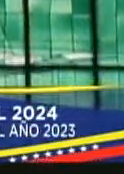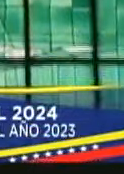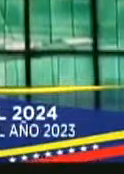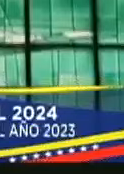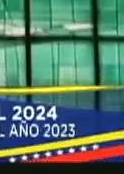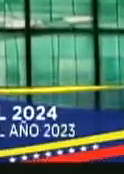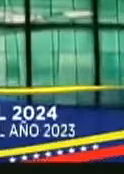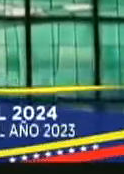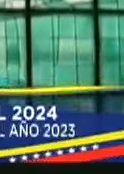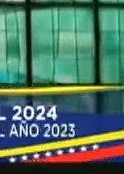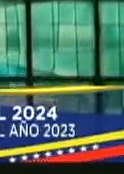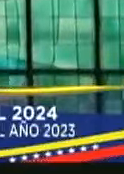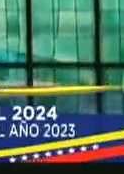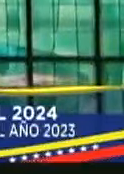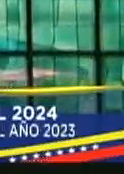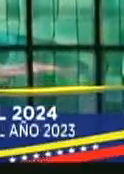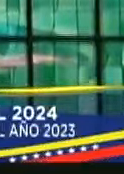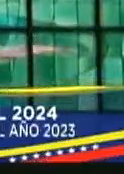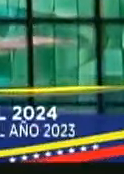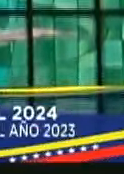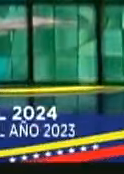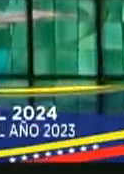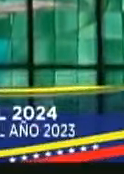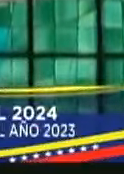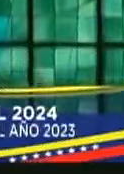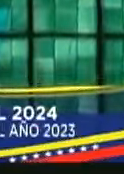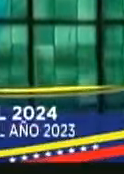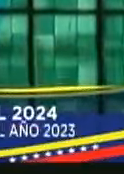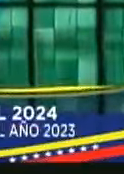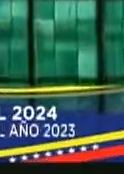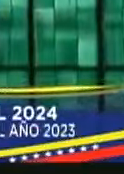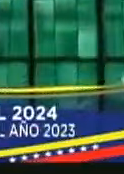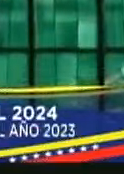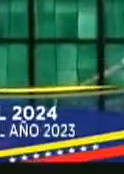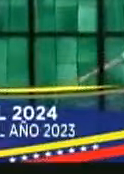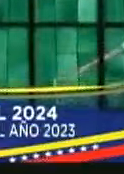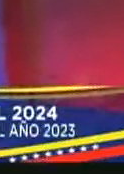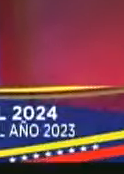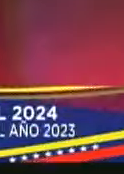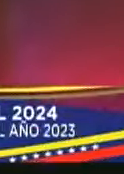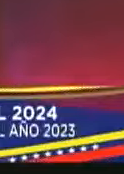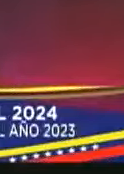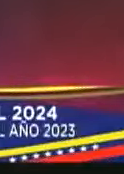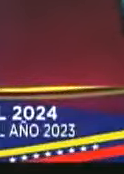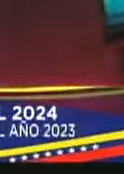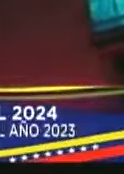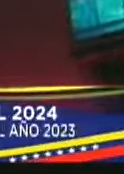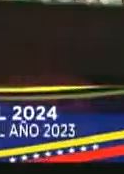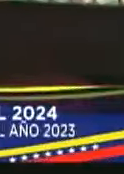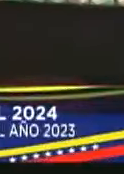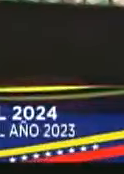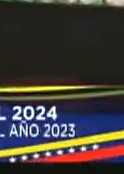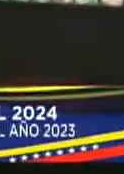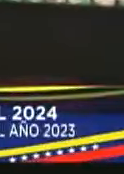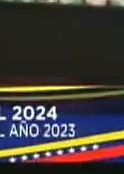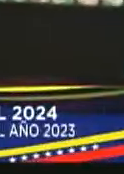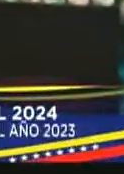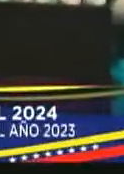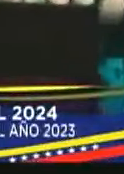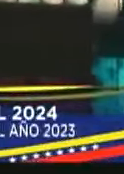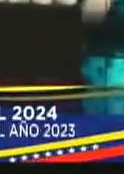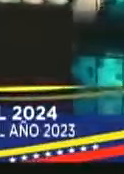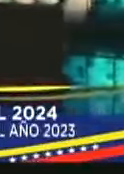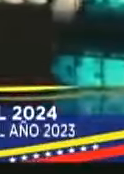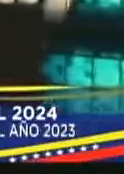la ley, producto de un proceso impecable del diálogo promovido por el gobierno, un proceso de diálogo persistente con el AMLO y con sus sirvientes